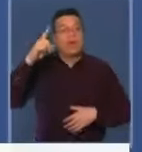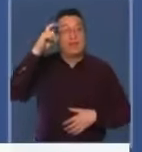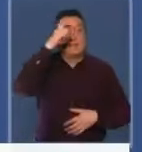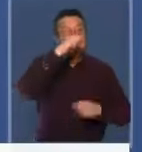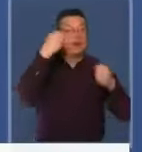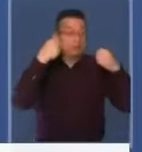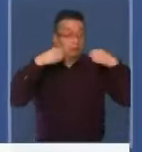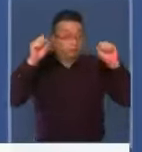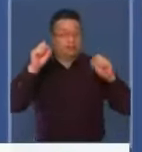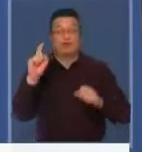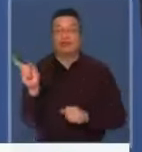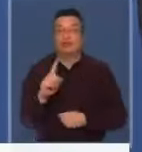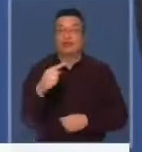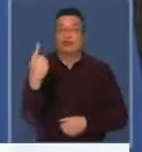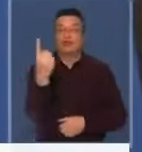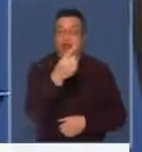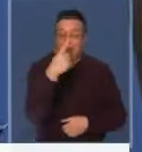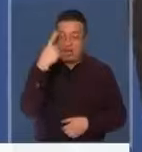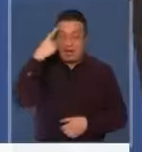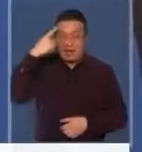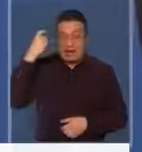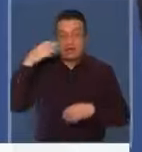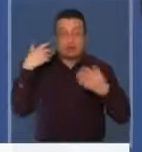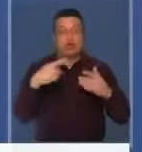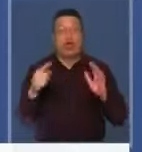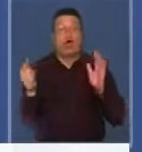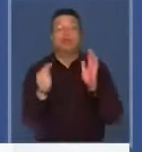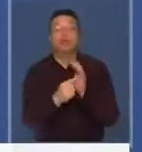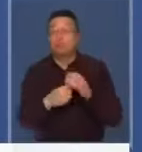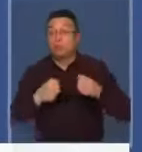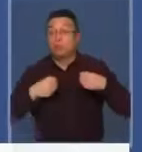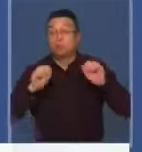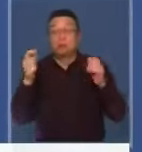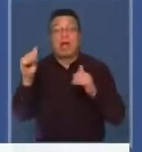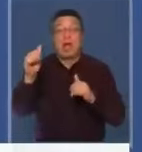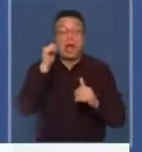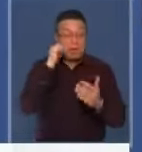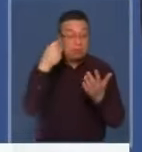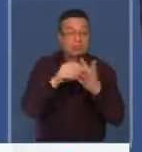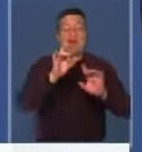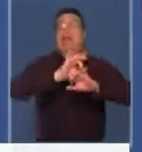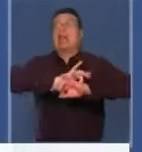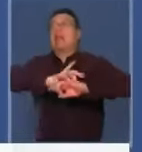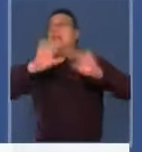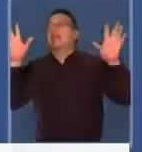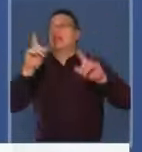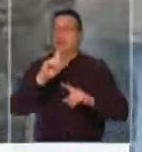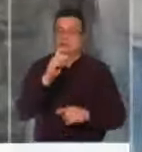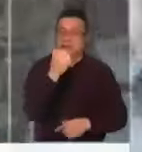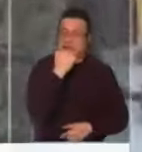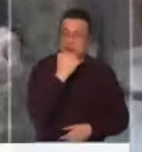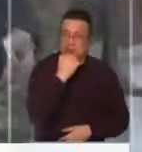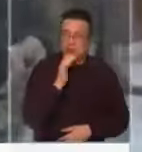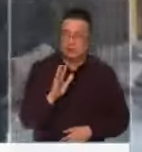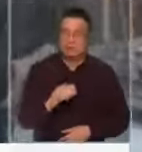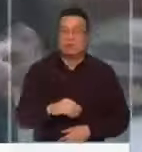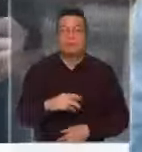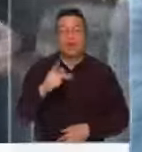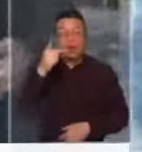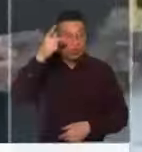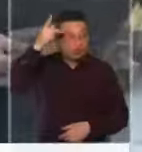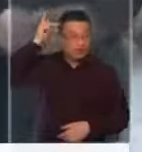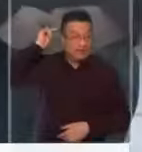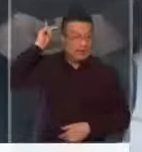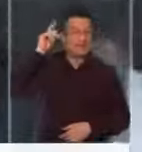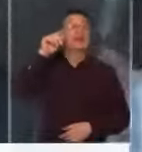ganada. El que crea que por las marcas o por resultados de ayer ya está ganado, está equivocado. Carla Rubilar ganó por